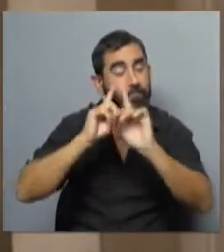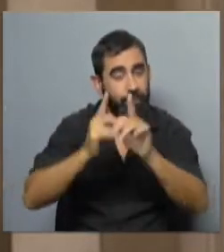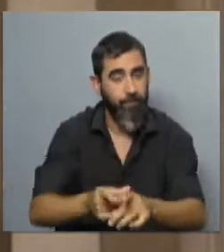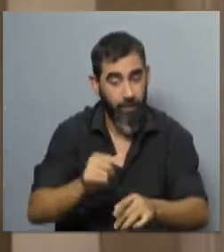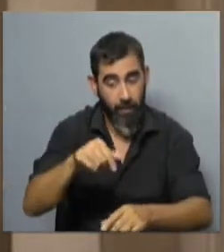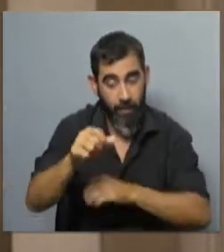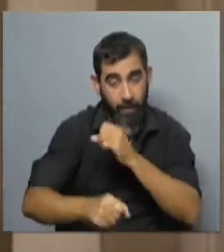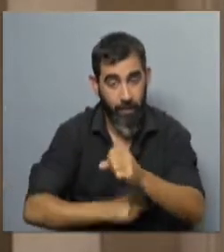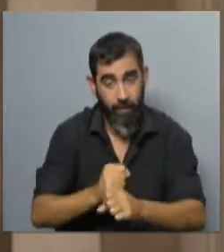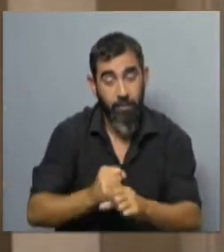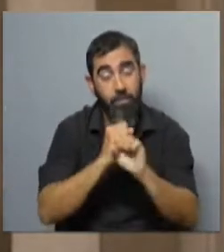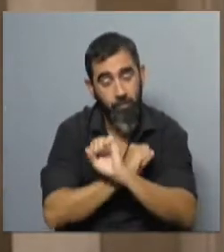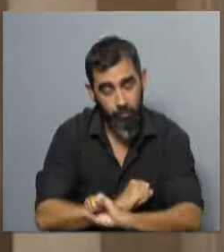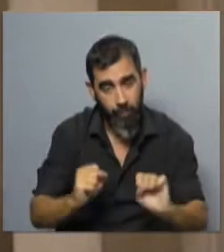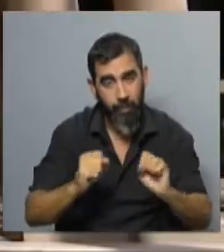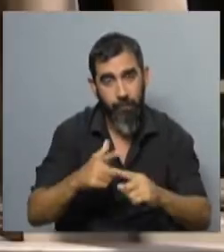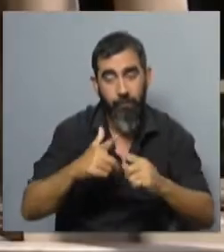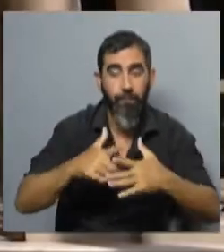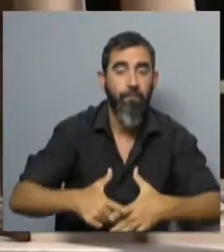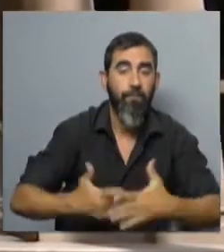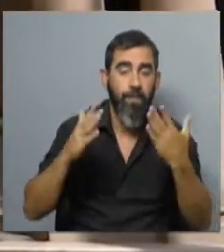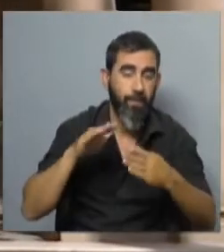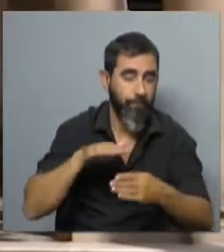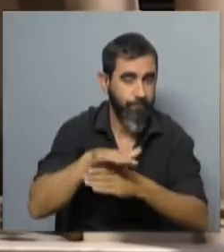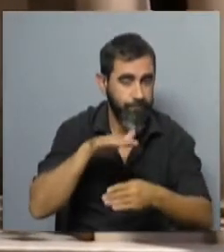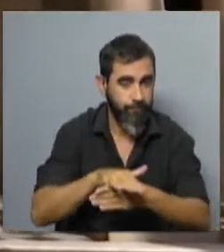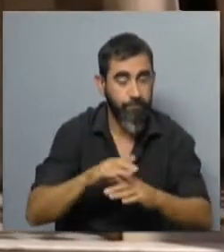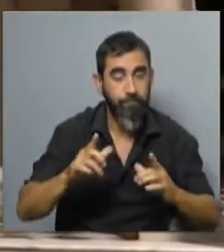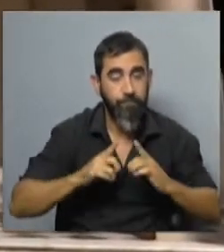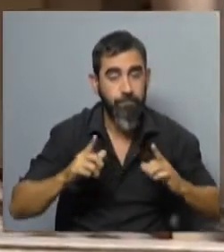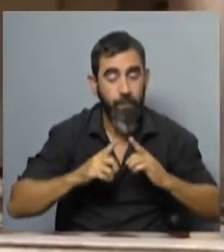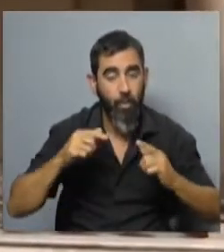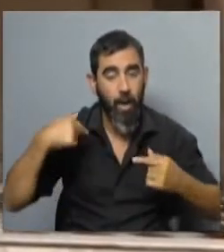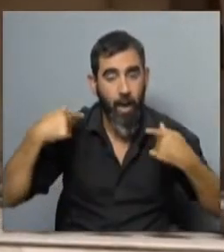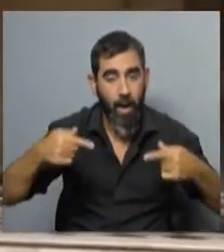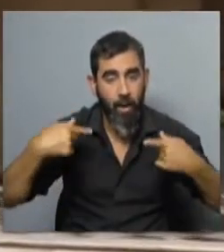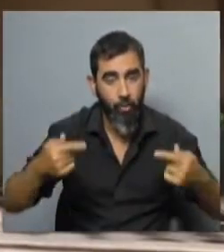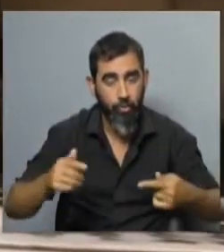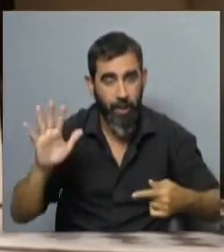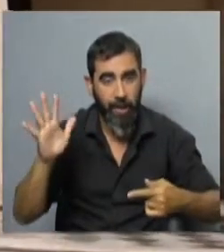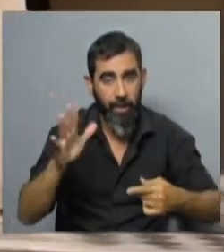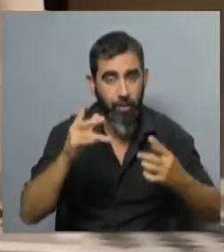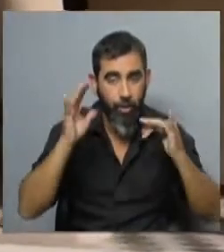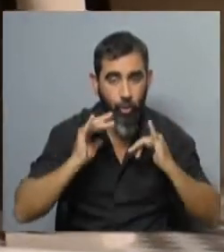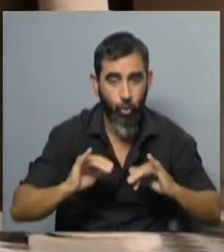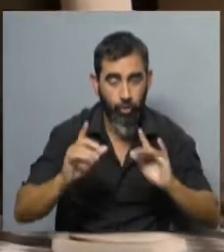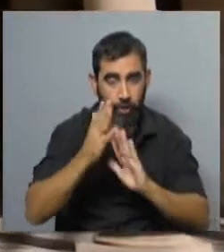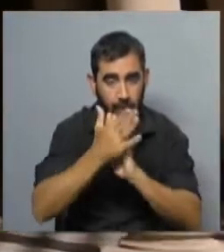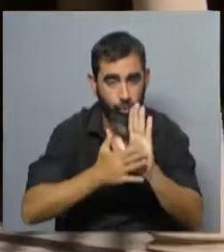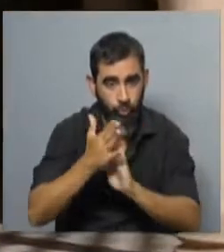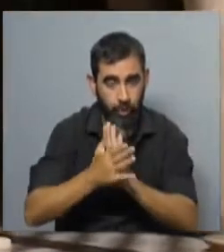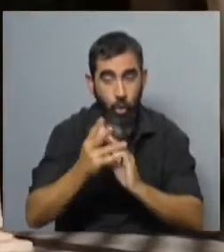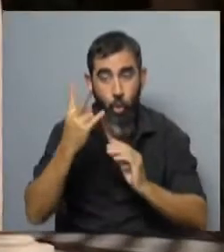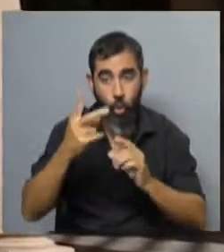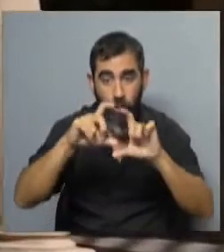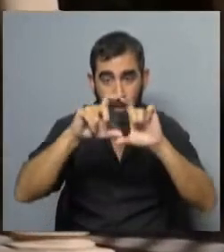este año nos vamos a permitir celebrarlo haciendo Esperando la Carroza en el interior del país con una gira nacional. Los 2 títulos que